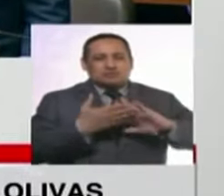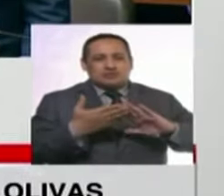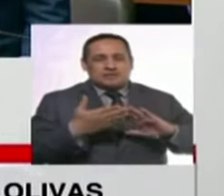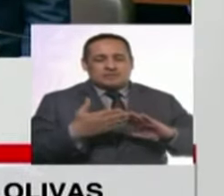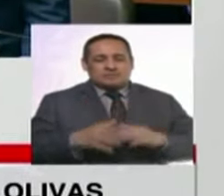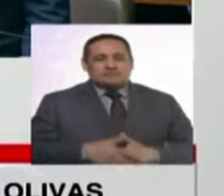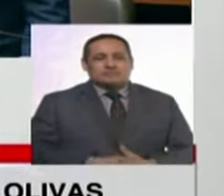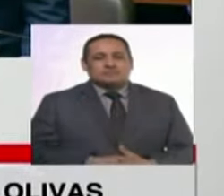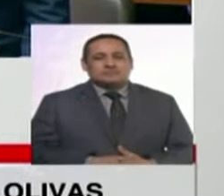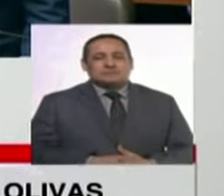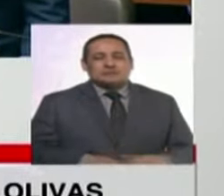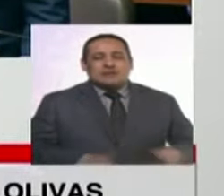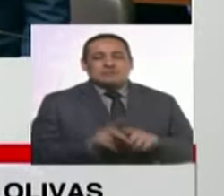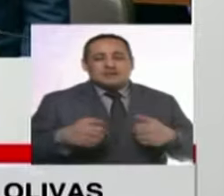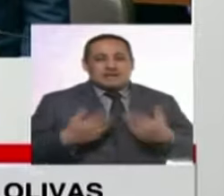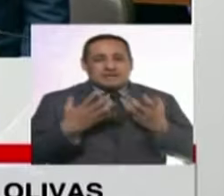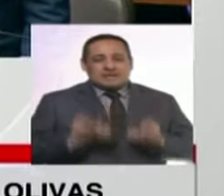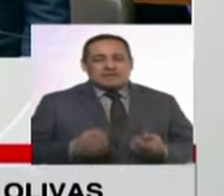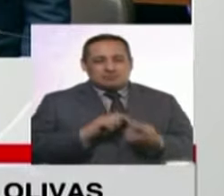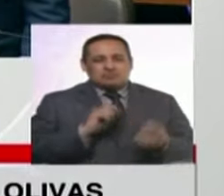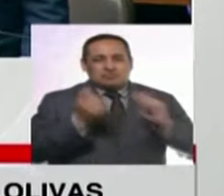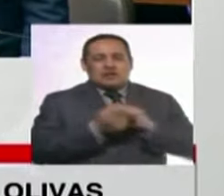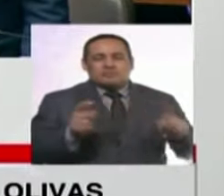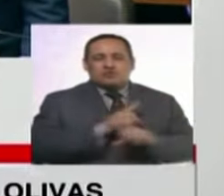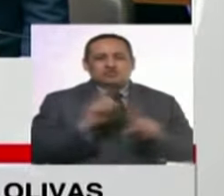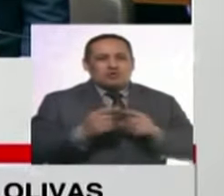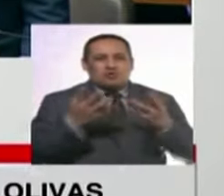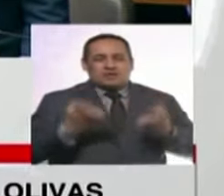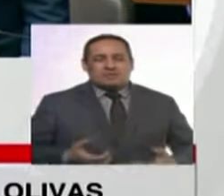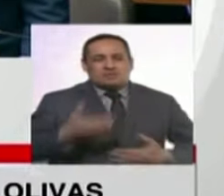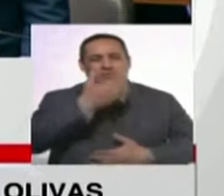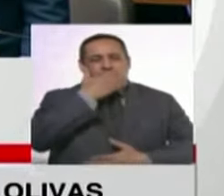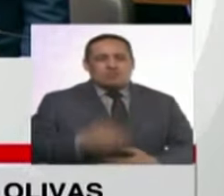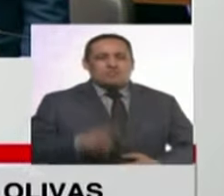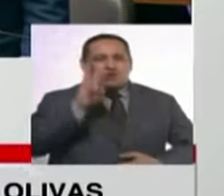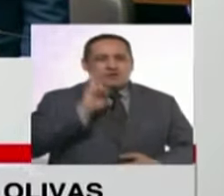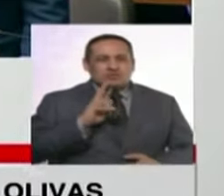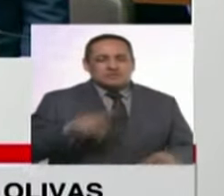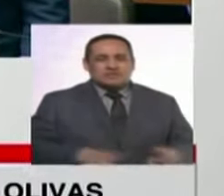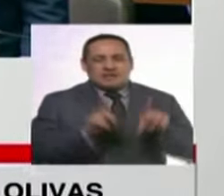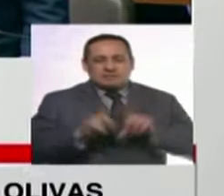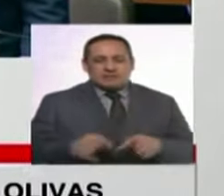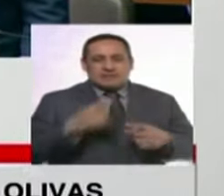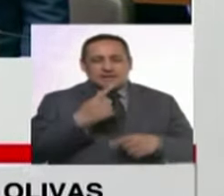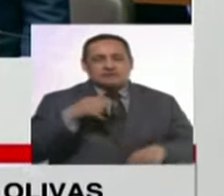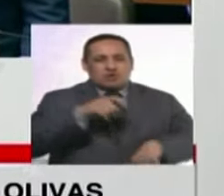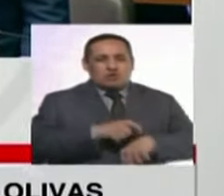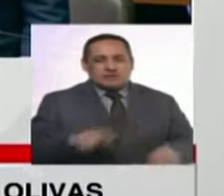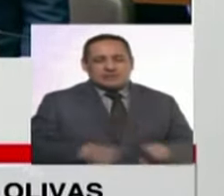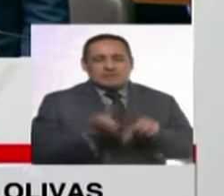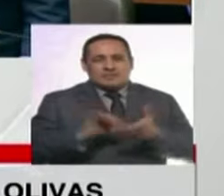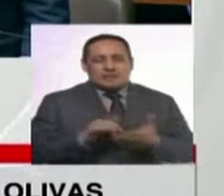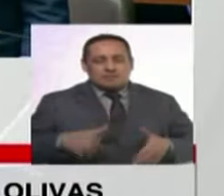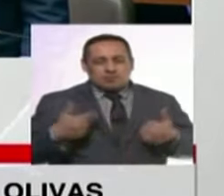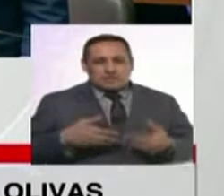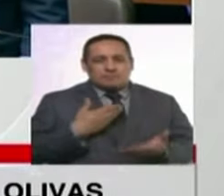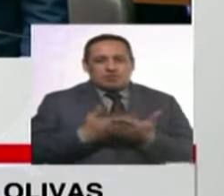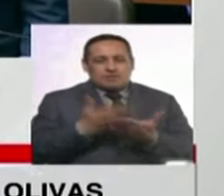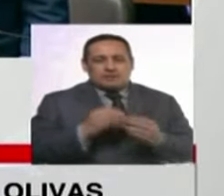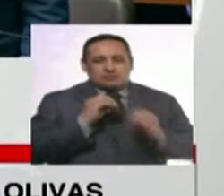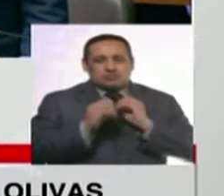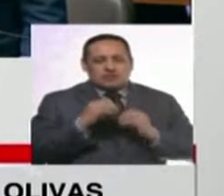civil queremos un cambio no queremos secuestros robos violaciones es hora que usted pueda implementar esos